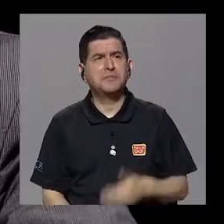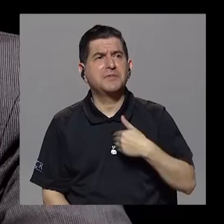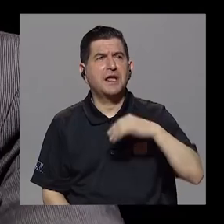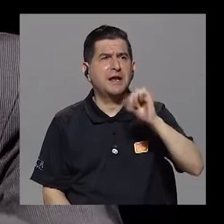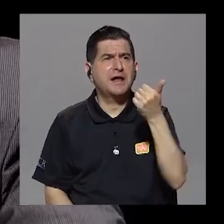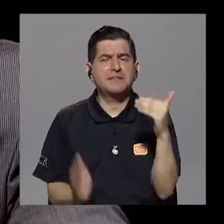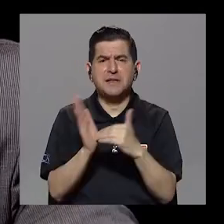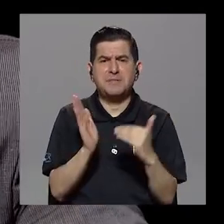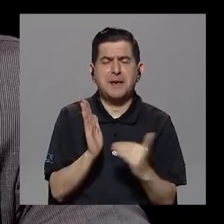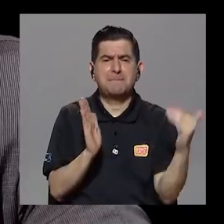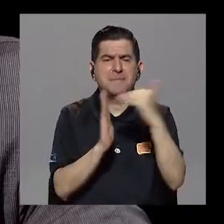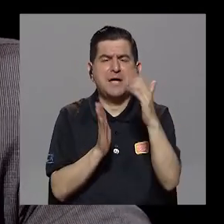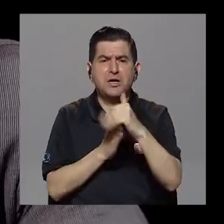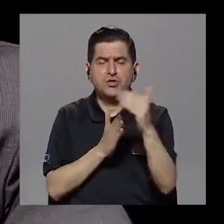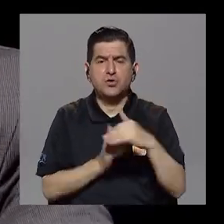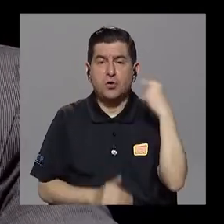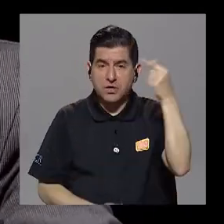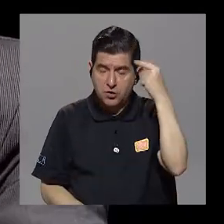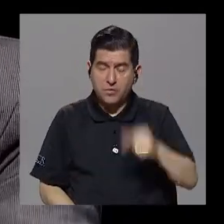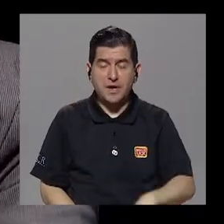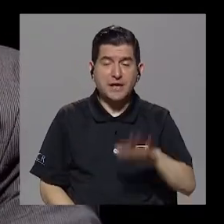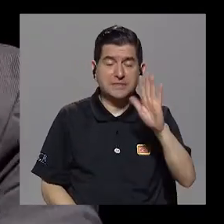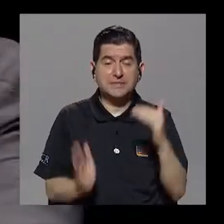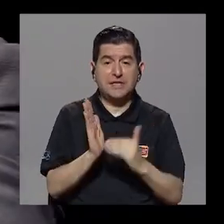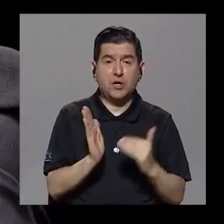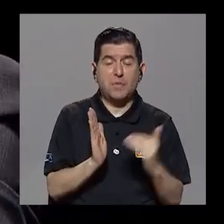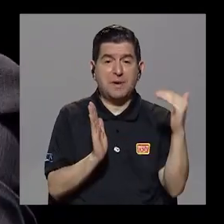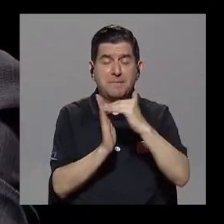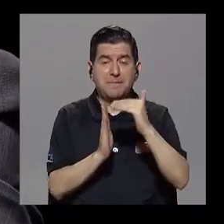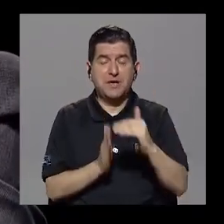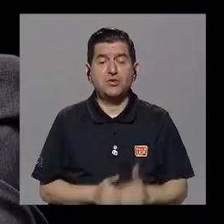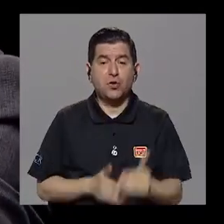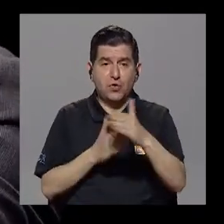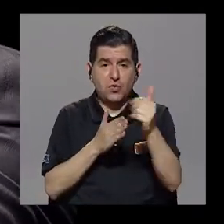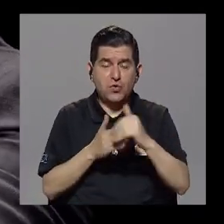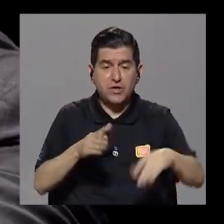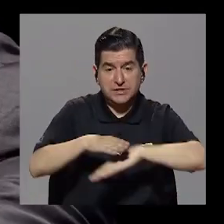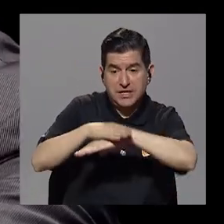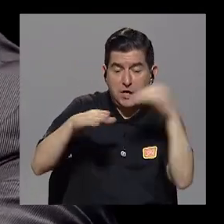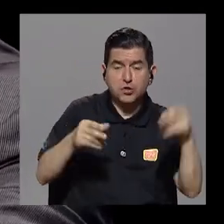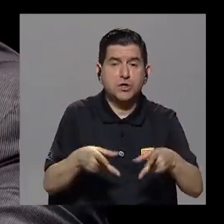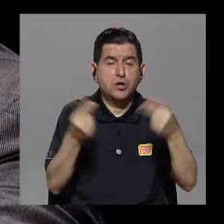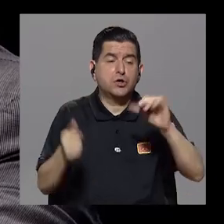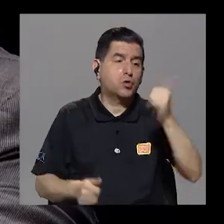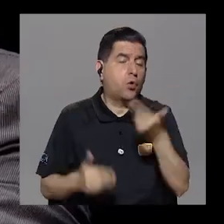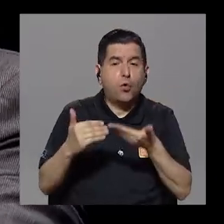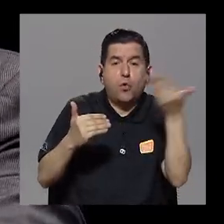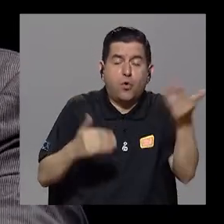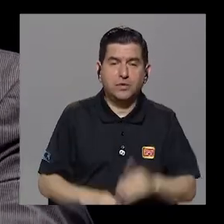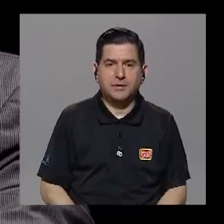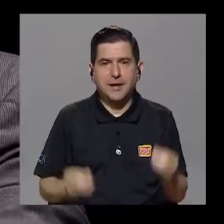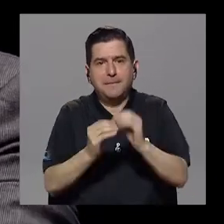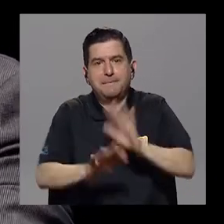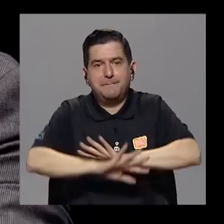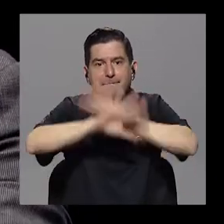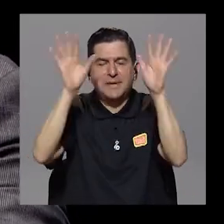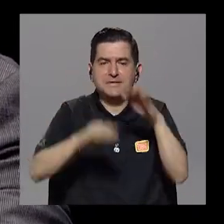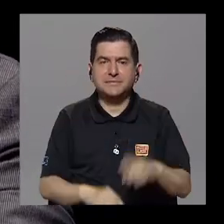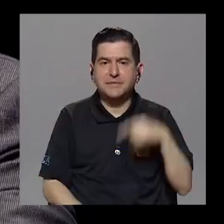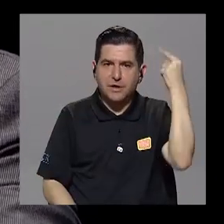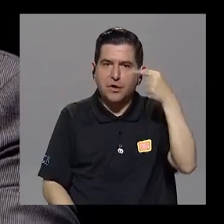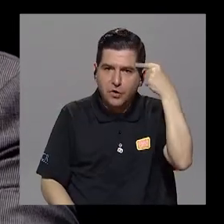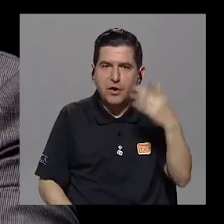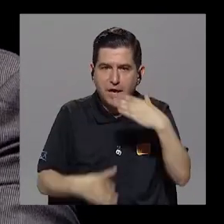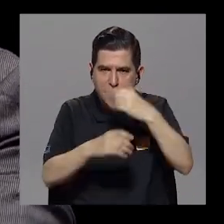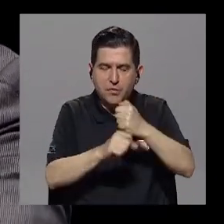había 10 mil millones de dólares y el, uh-huh, Estado agarró 5 mil millones de ellos y se los llevó y los gastó en otras cosas, y es como más claro qué hizo